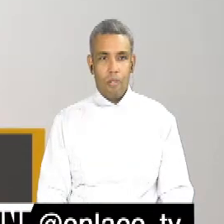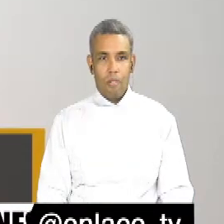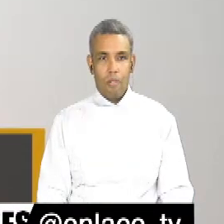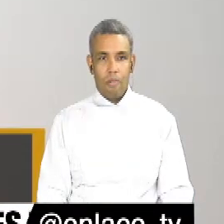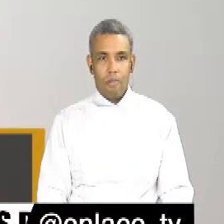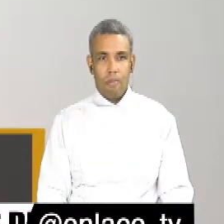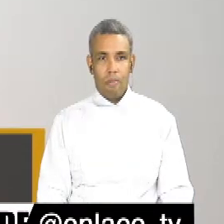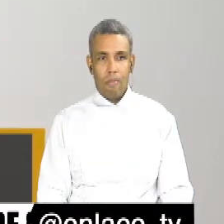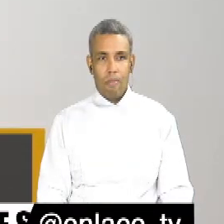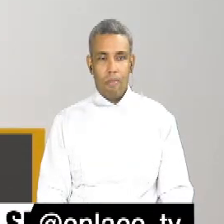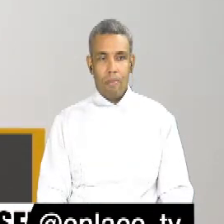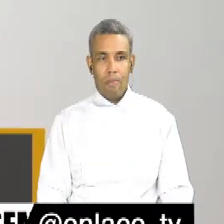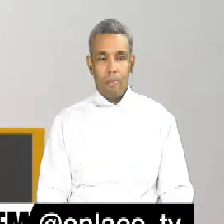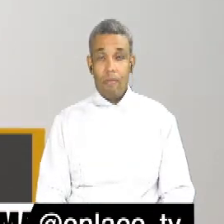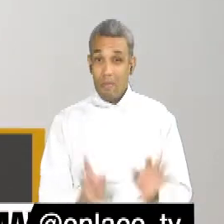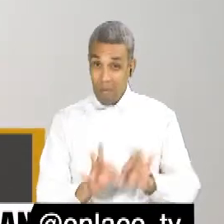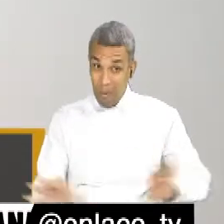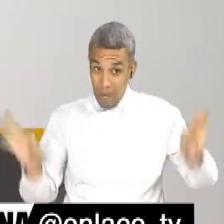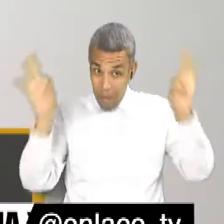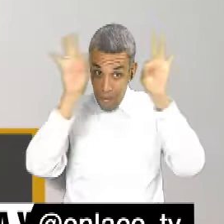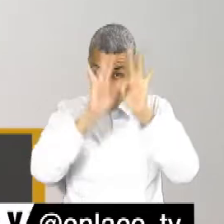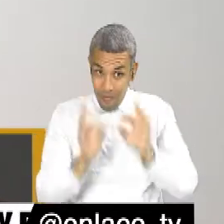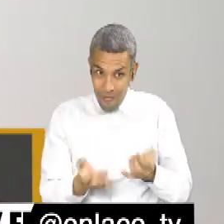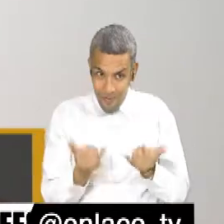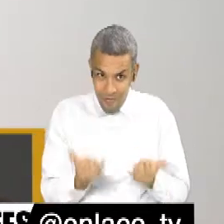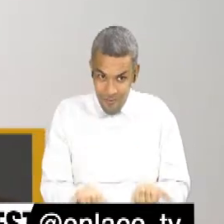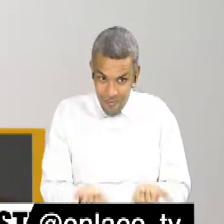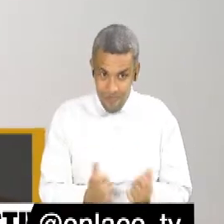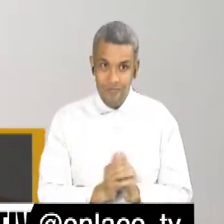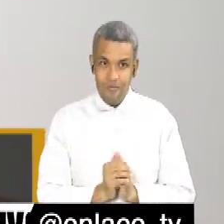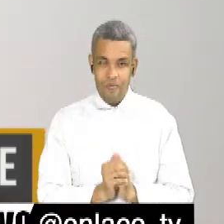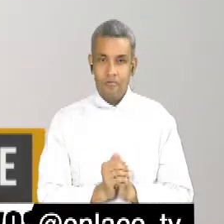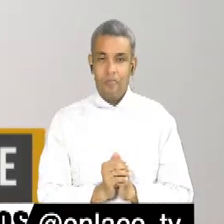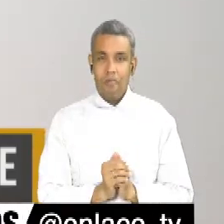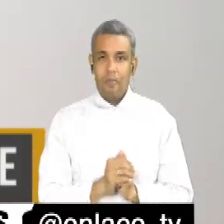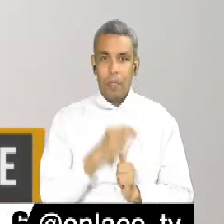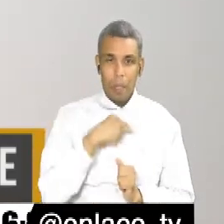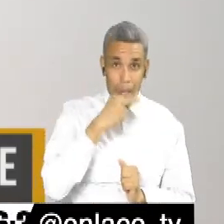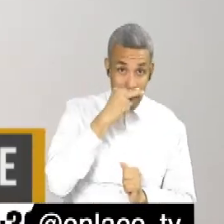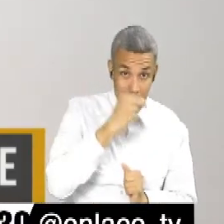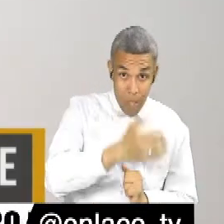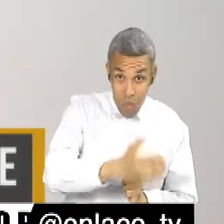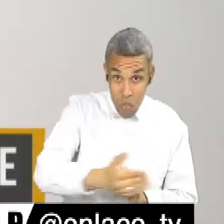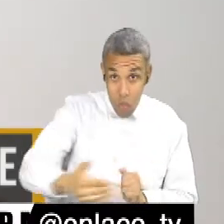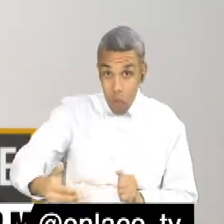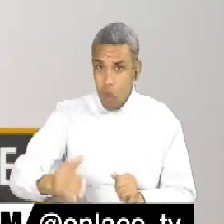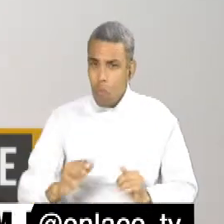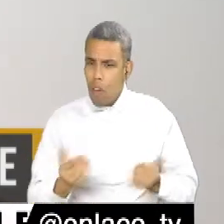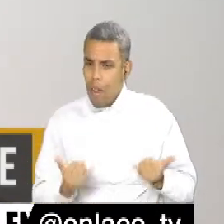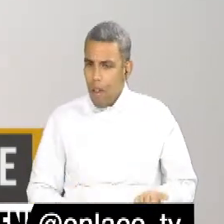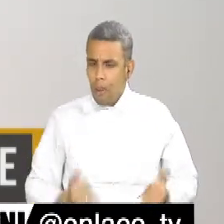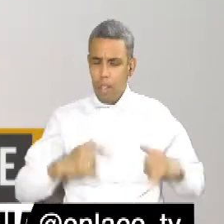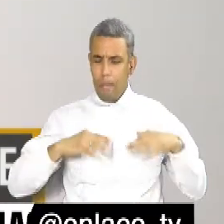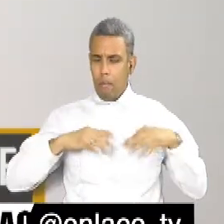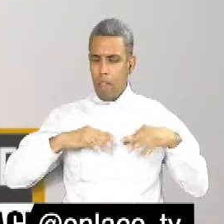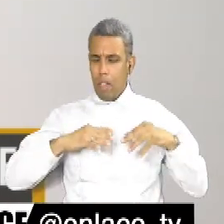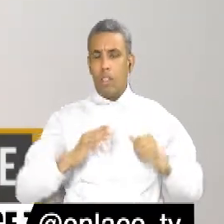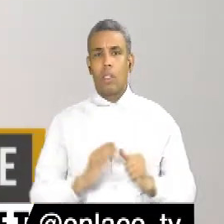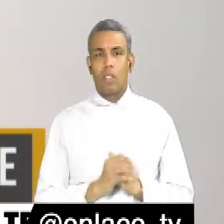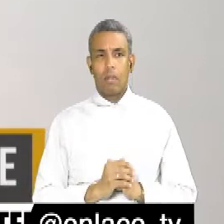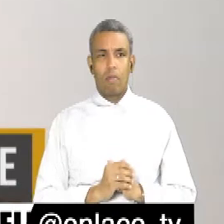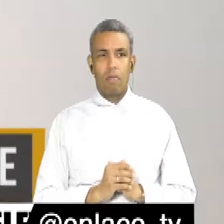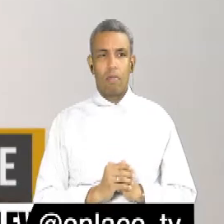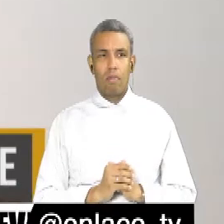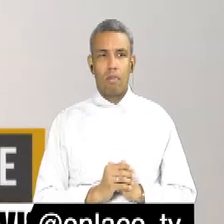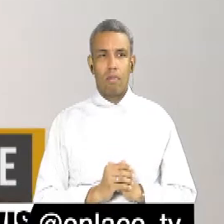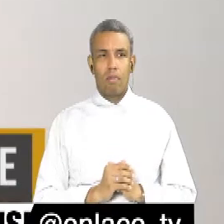atentos. Lo importante y lo que sí necesitamos decir es que los niños en este momento están en un proceso de vacaciones. Llevamos